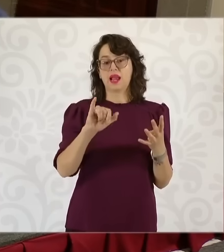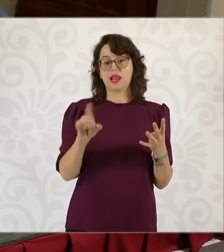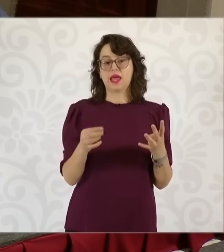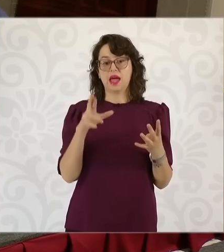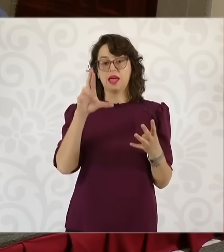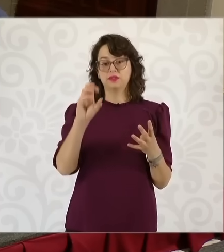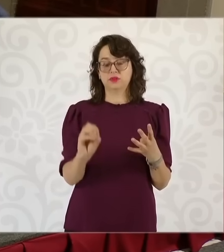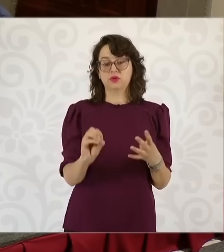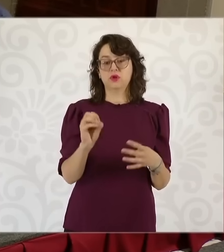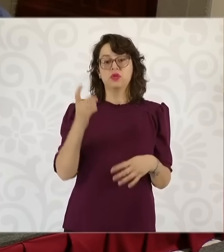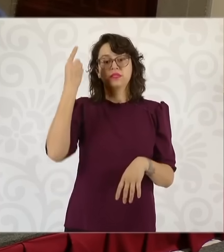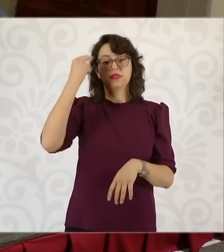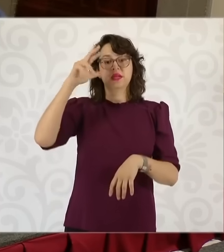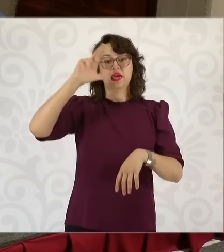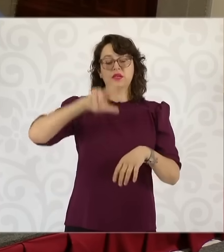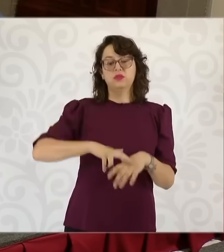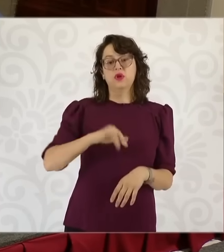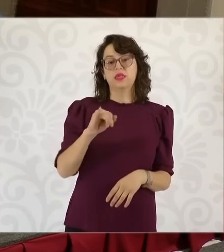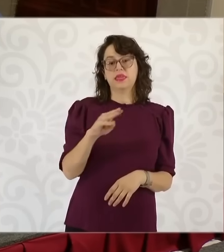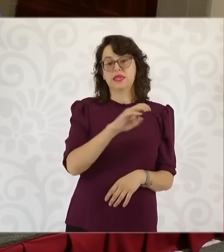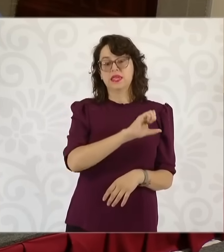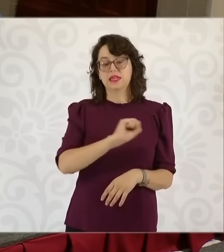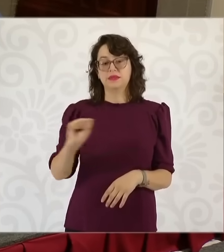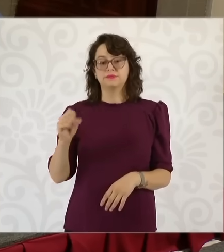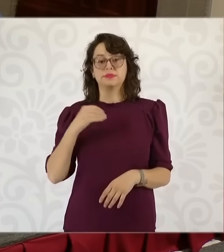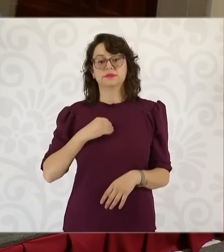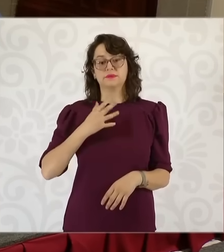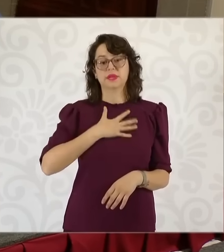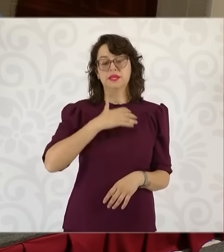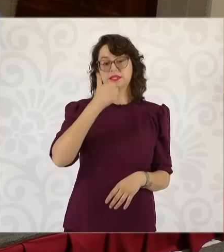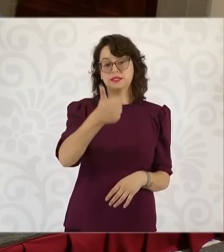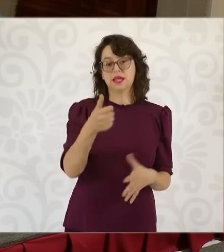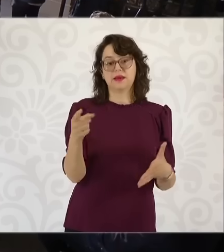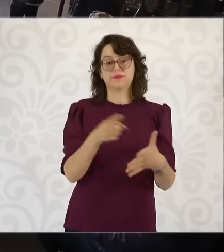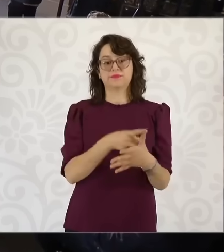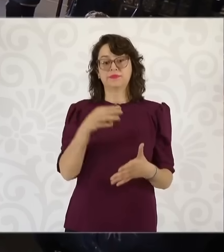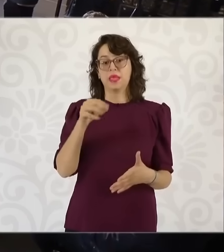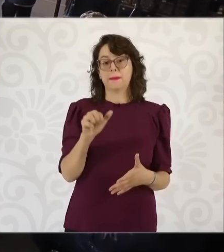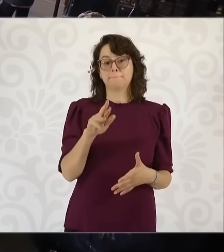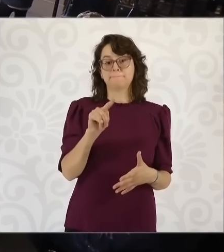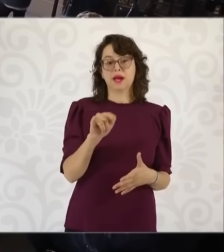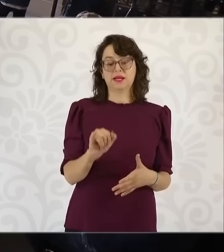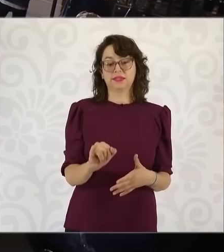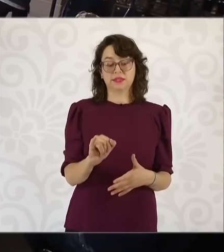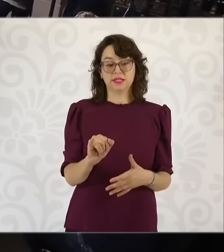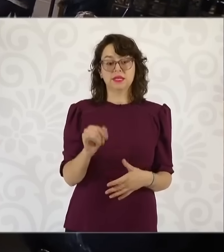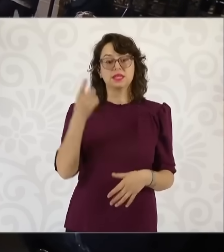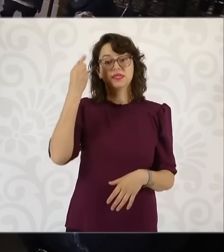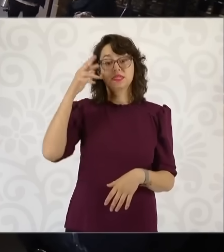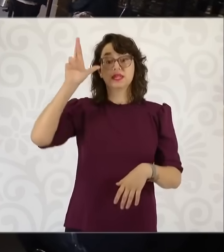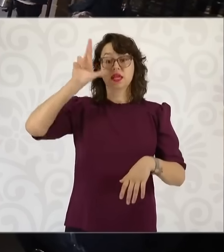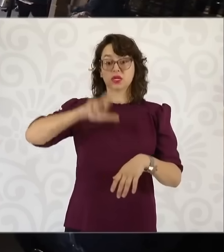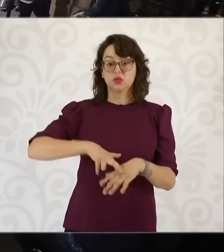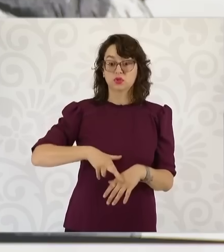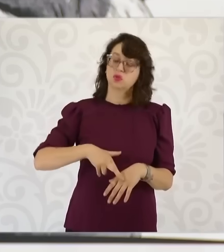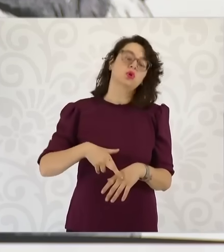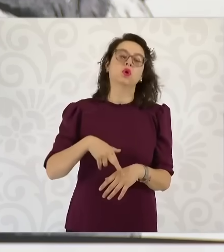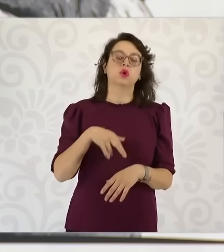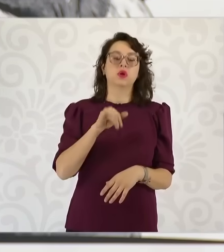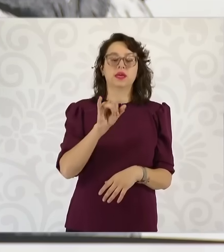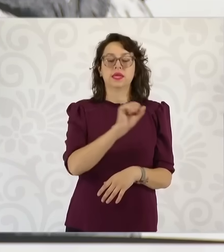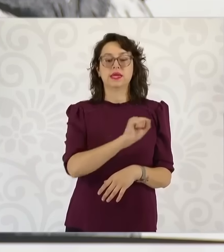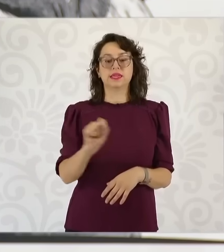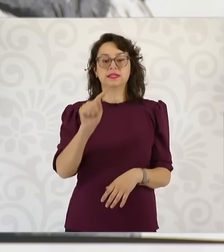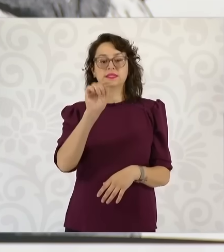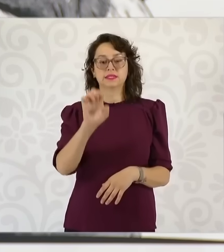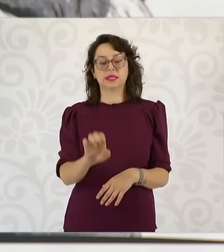IMSS Bienestar, y Martí Batres, director general del ISSSTE. Vamos a tener un enlace por la inauguración de un centro